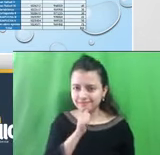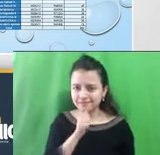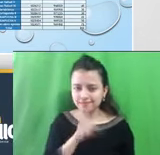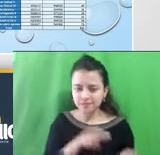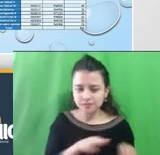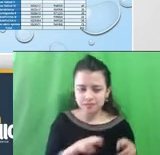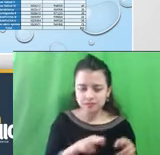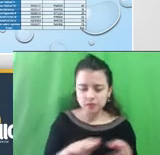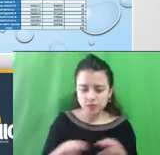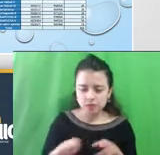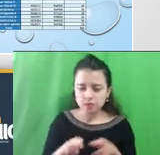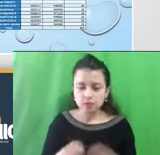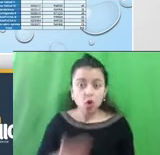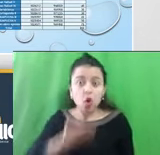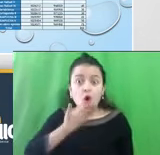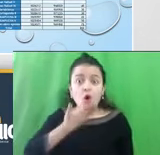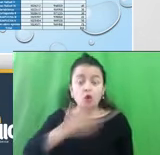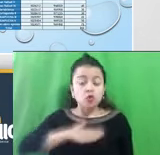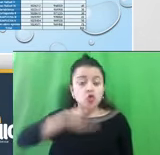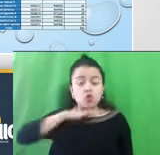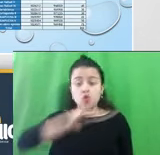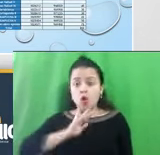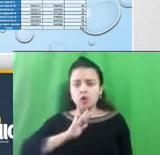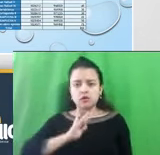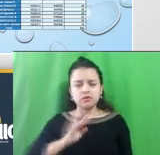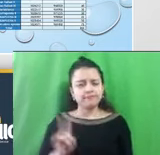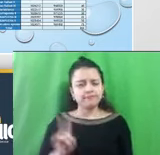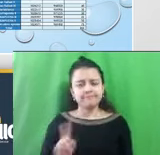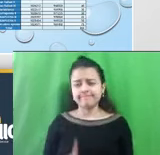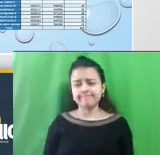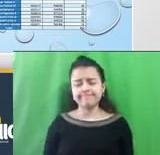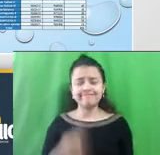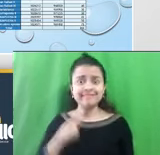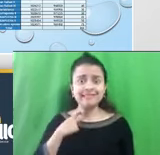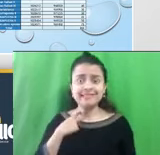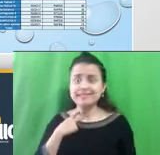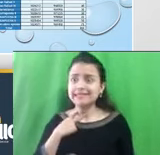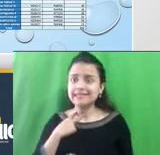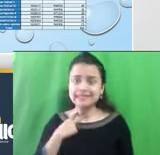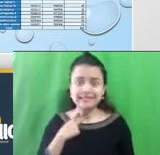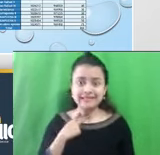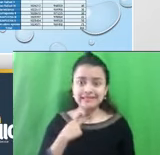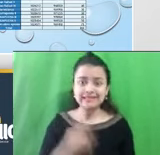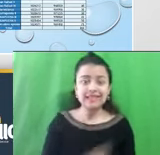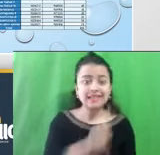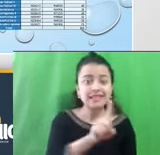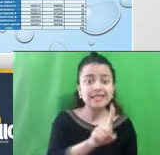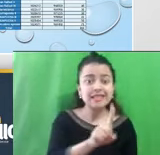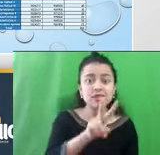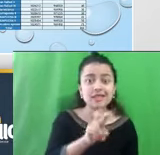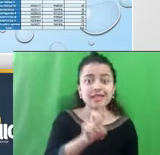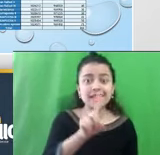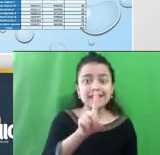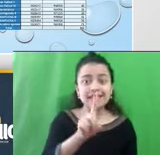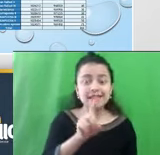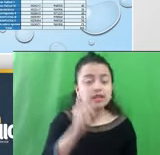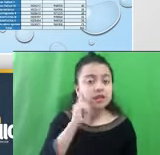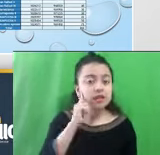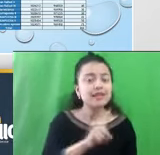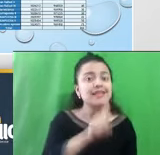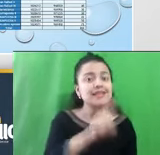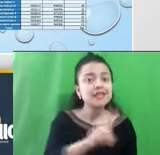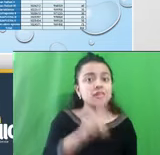sea, nosotros en este momento tenemos una población de 167 mil habitantes y según RAS más o menos son 150 litros